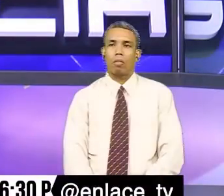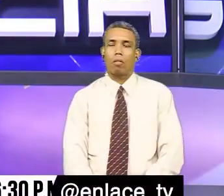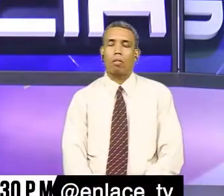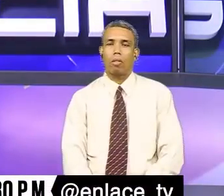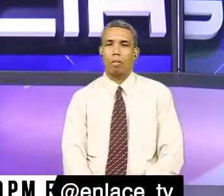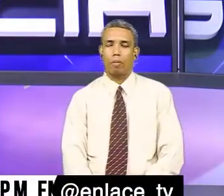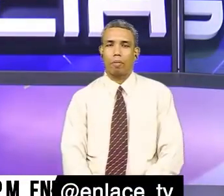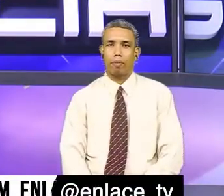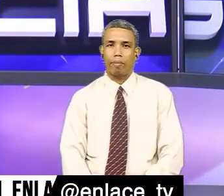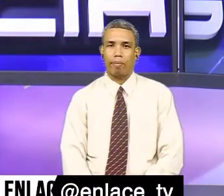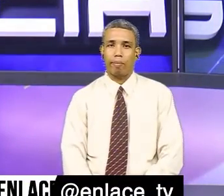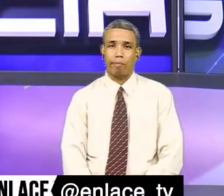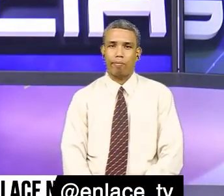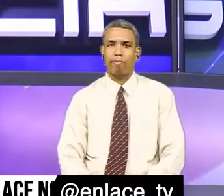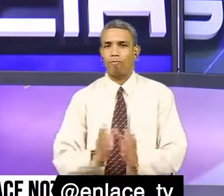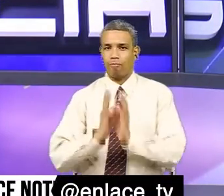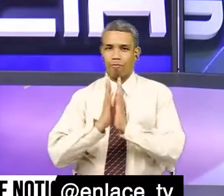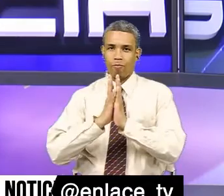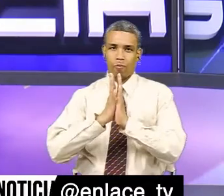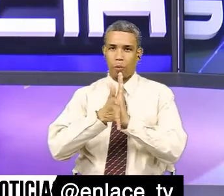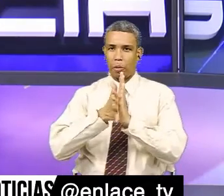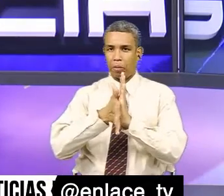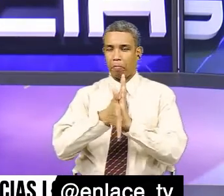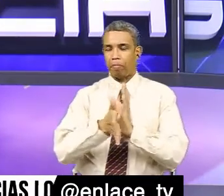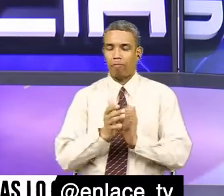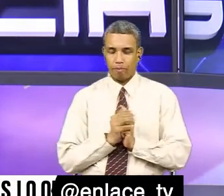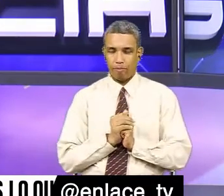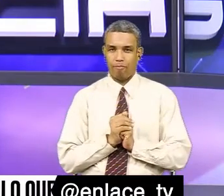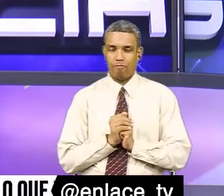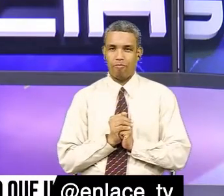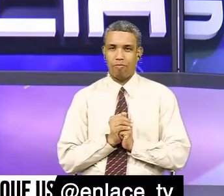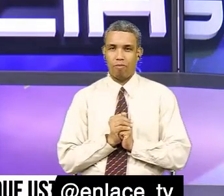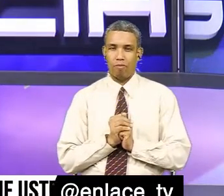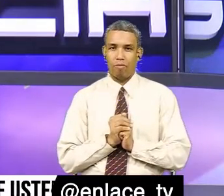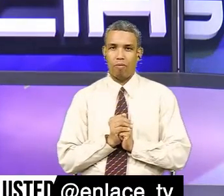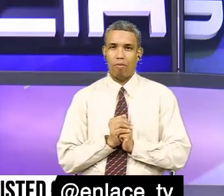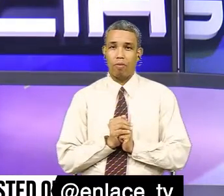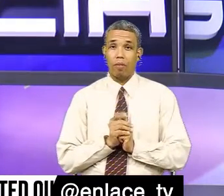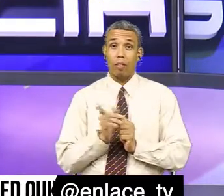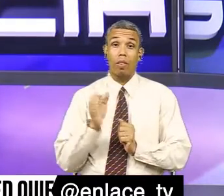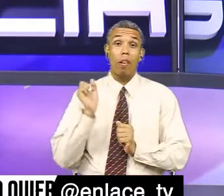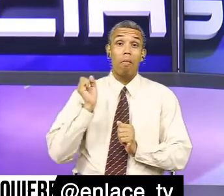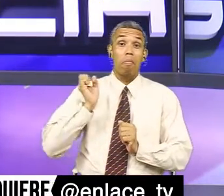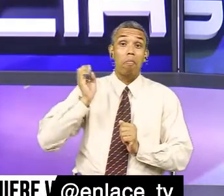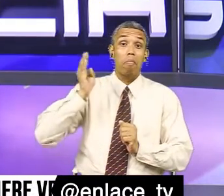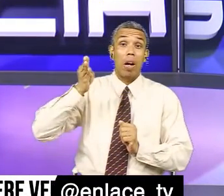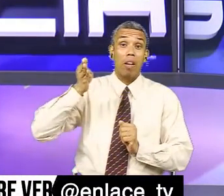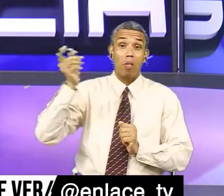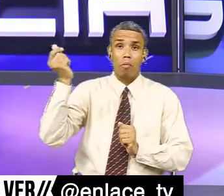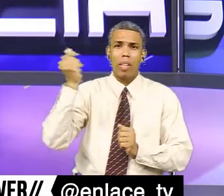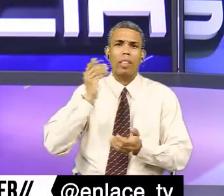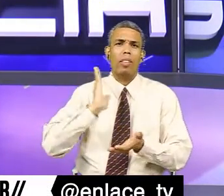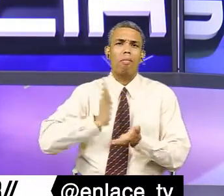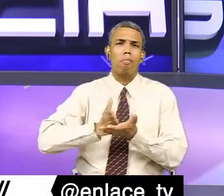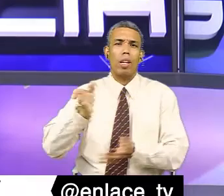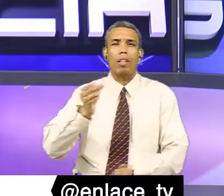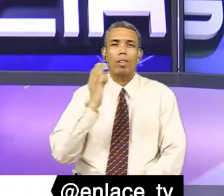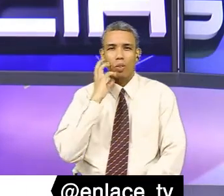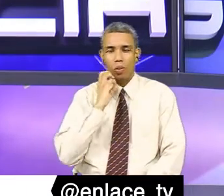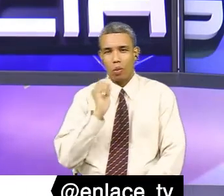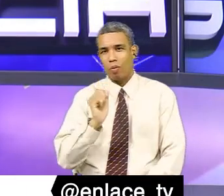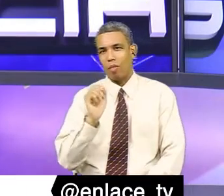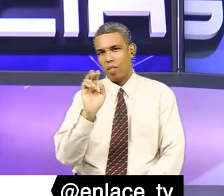Así es, comenzamos con lo que usted quiere ver, esto es Enlace Noticias, bienvenido. Cerca de 2.500.000 pesos fueron hurtados en el banco